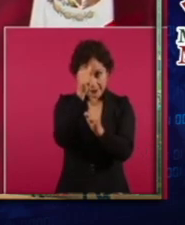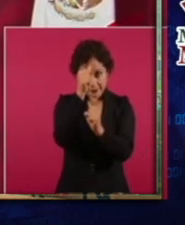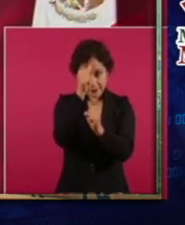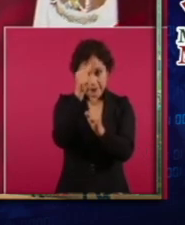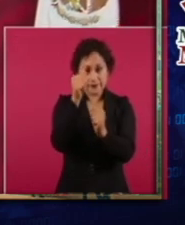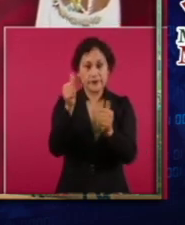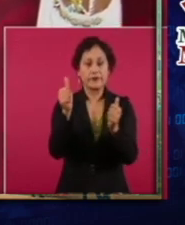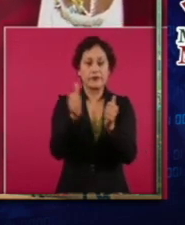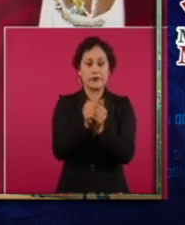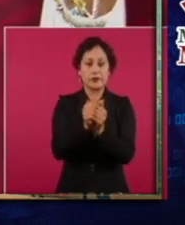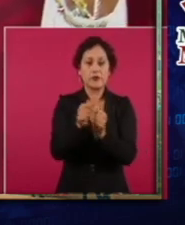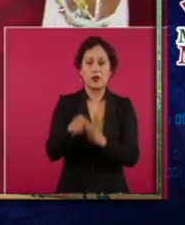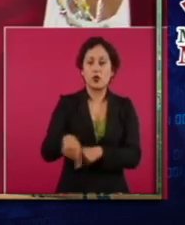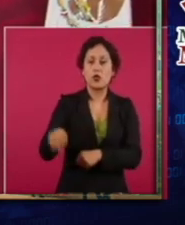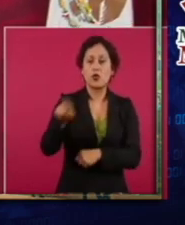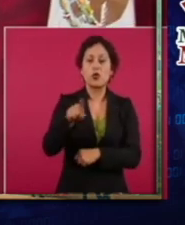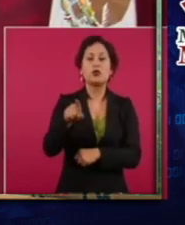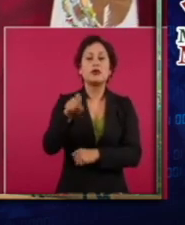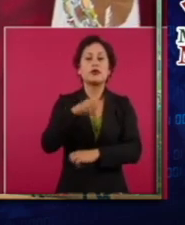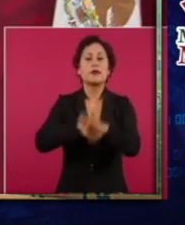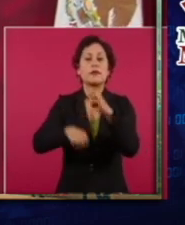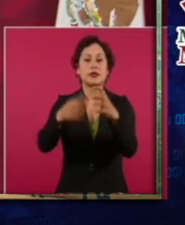los industriales,